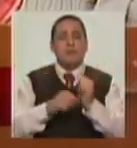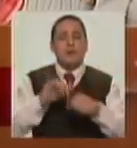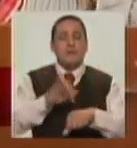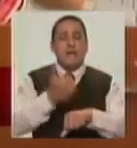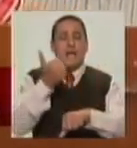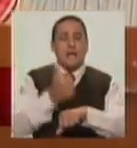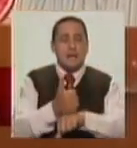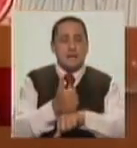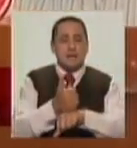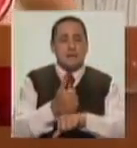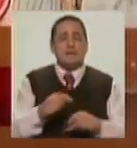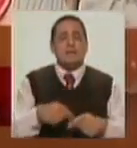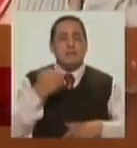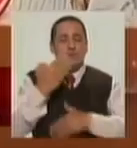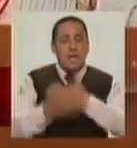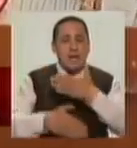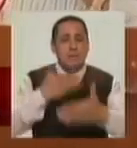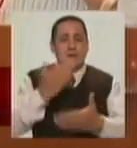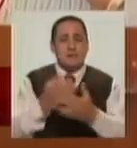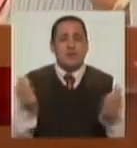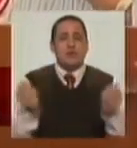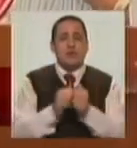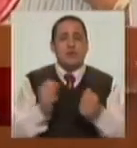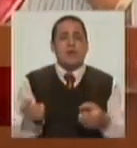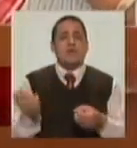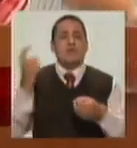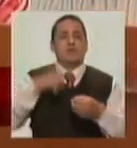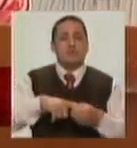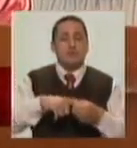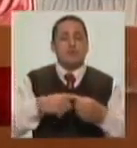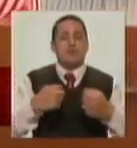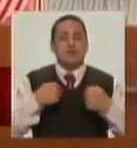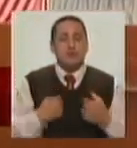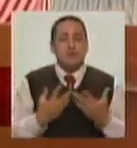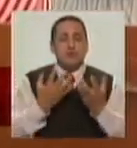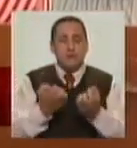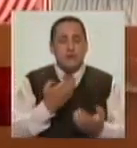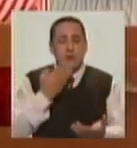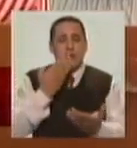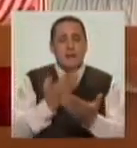Jaén. Estamos avanzando en la inclusión y yo quiero